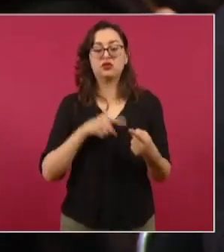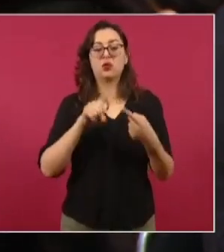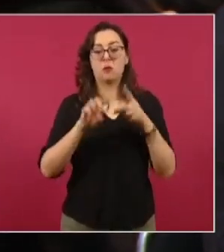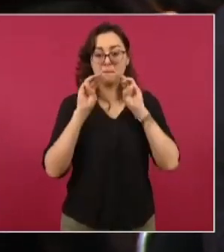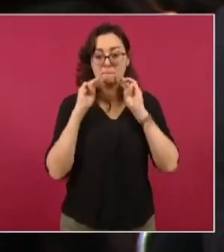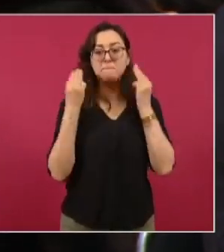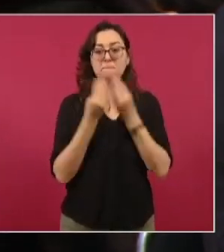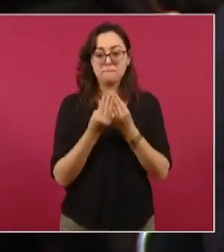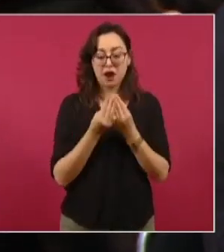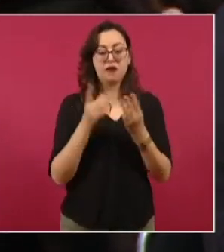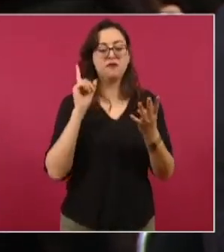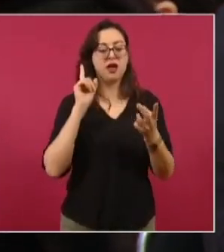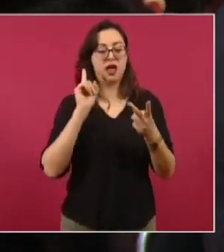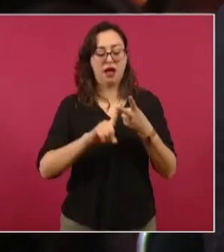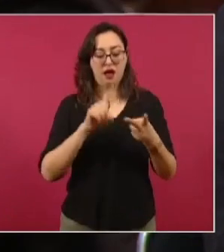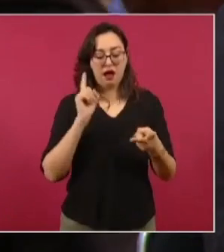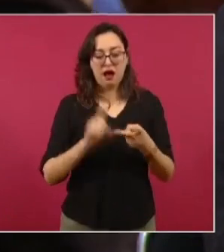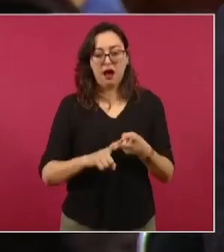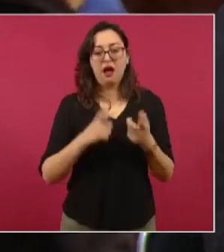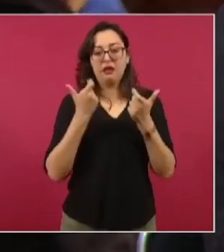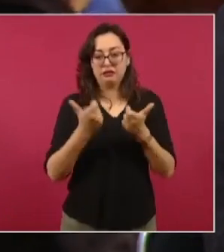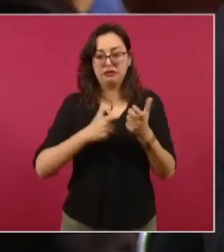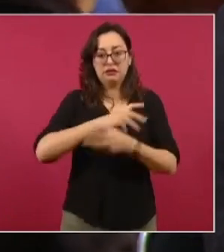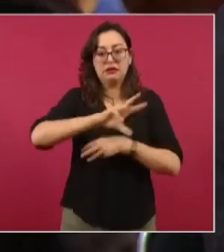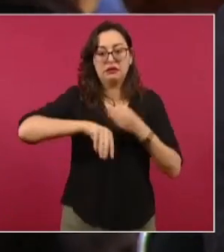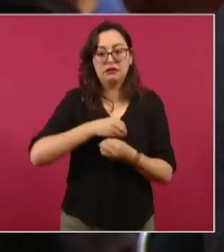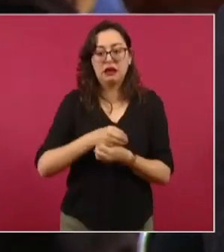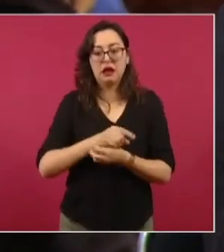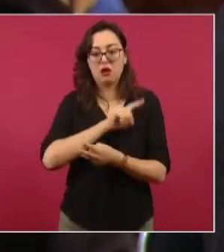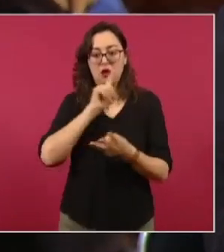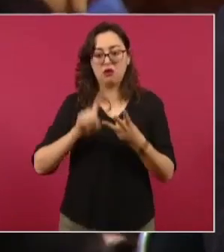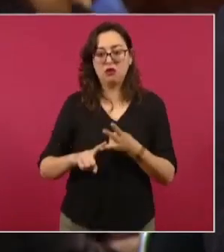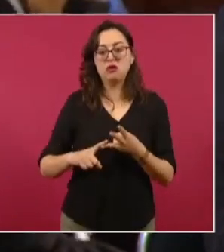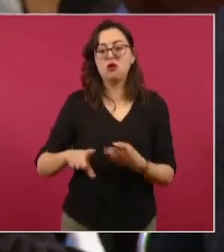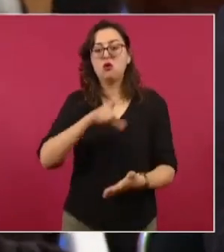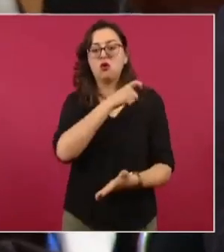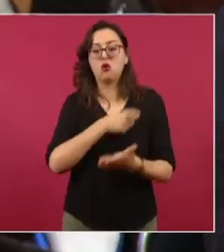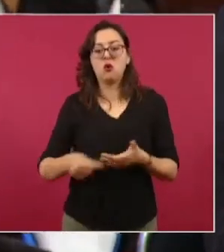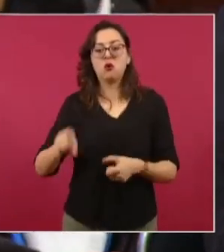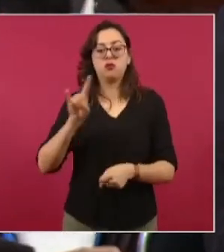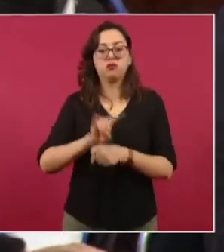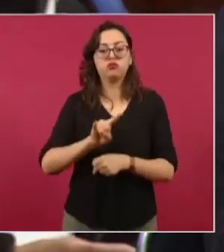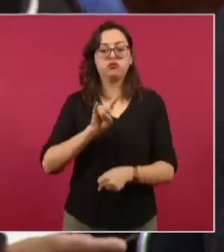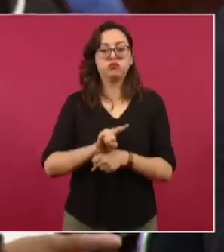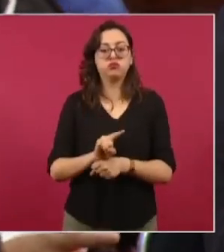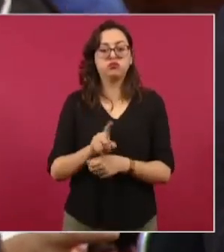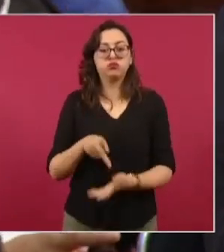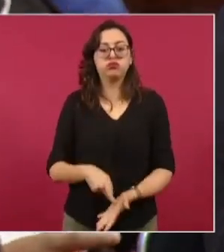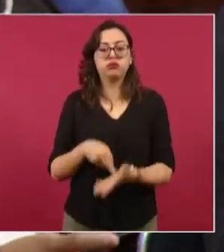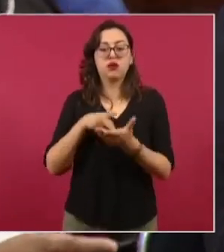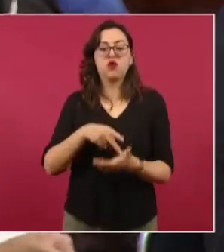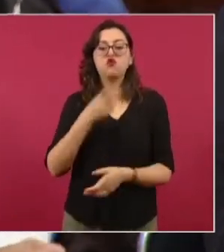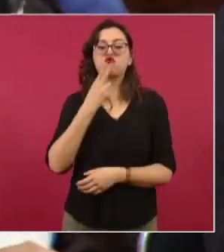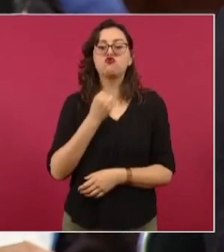organizada lavado de dinero y peculado derivado de la compra simulada de miles de toneladas de azúcar en Segalmex